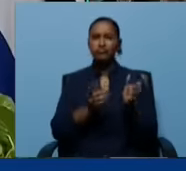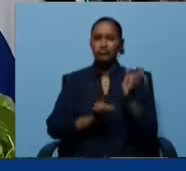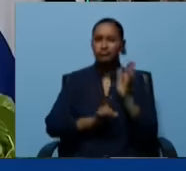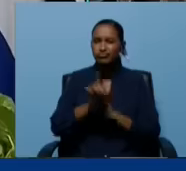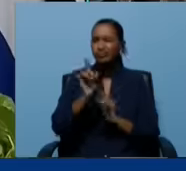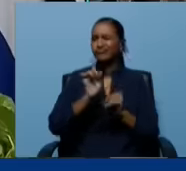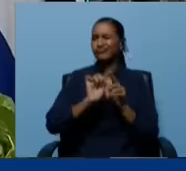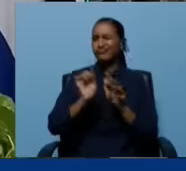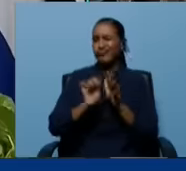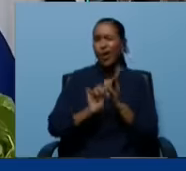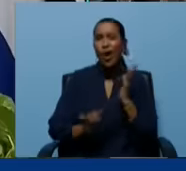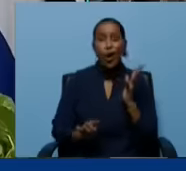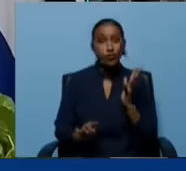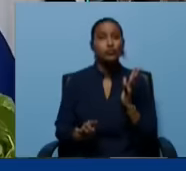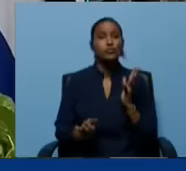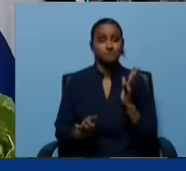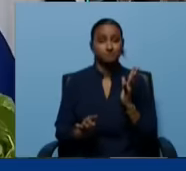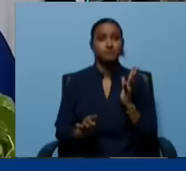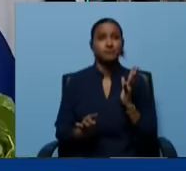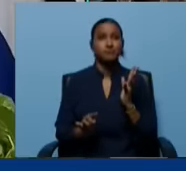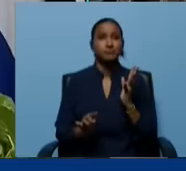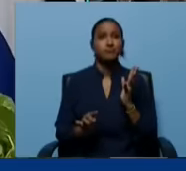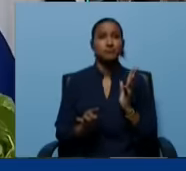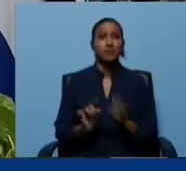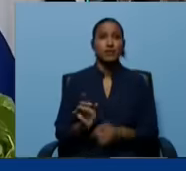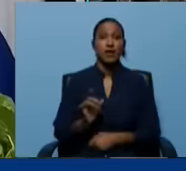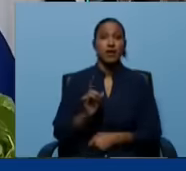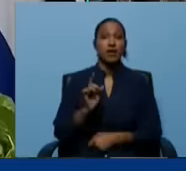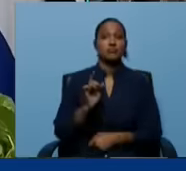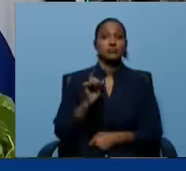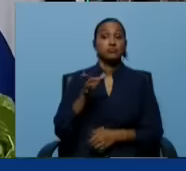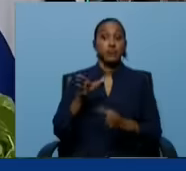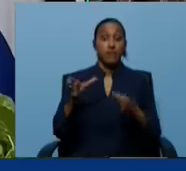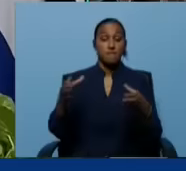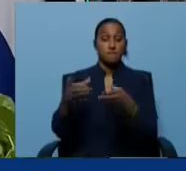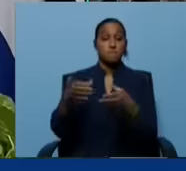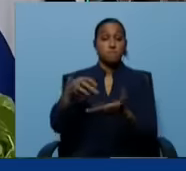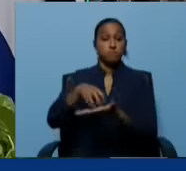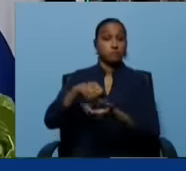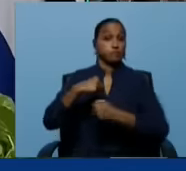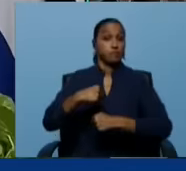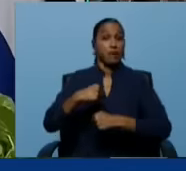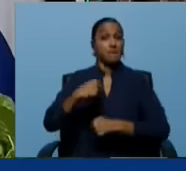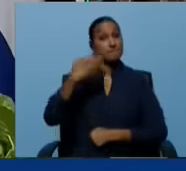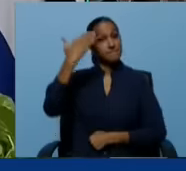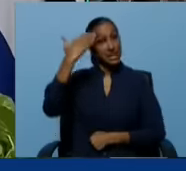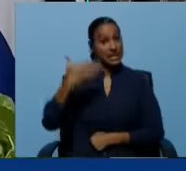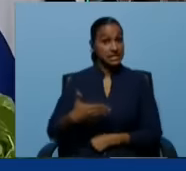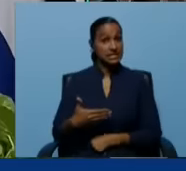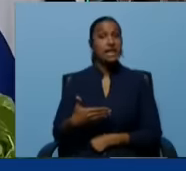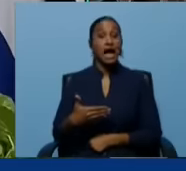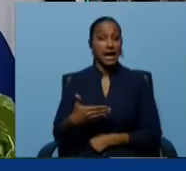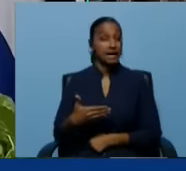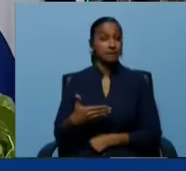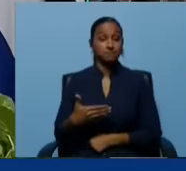No fue un ataque a una base militar, fue un